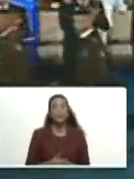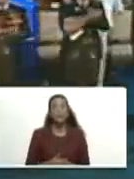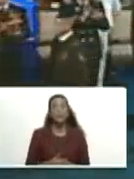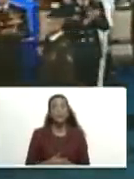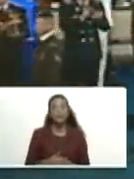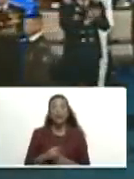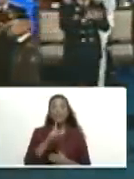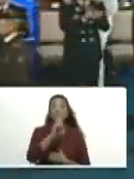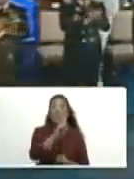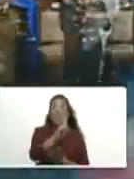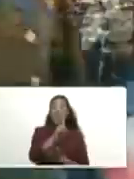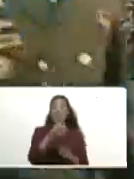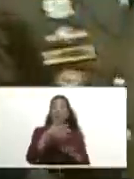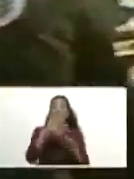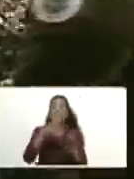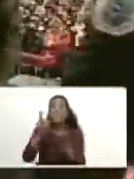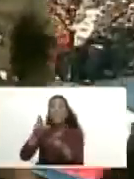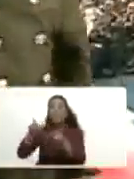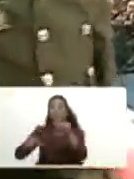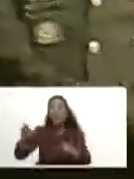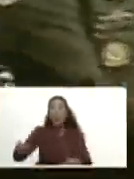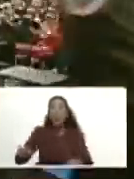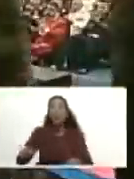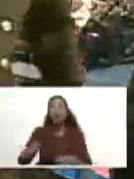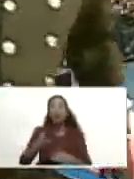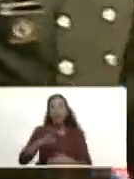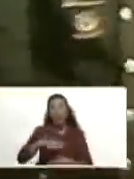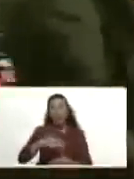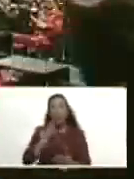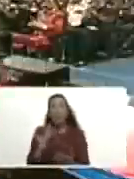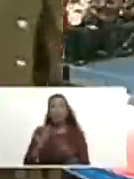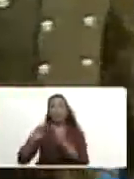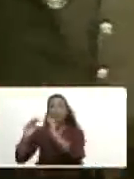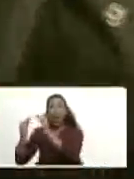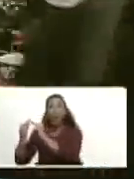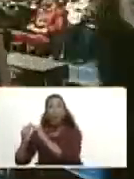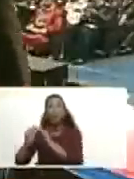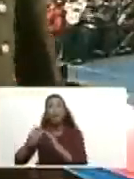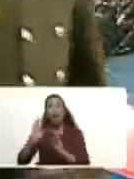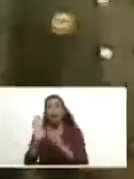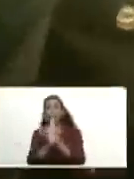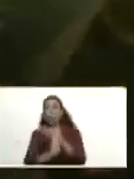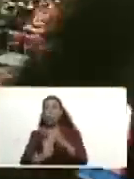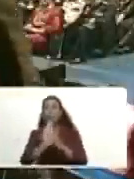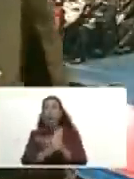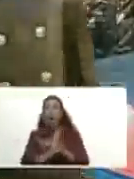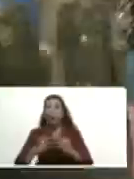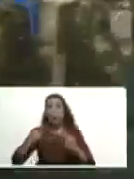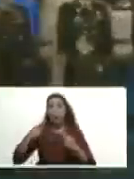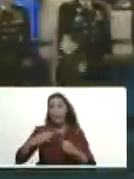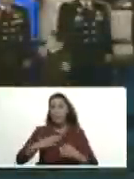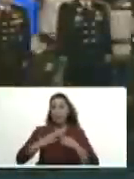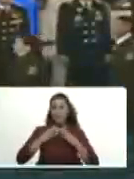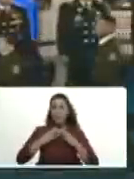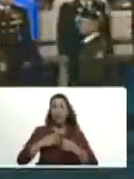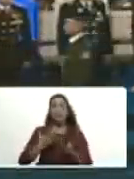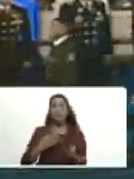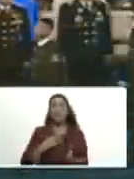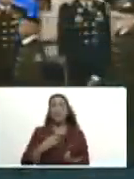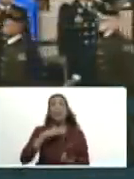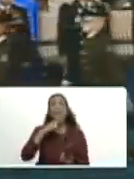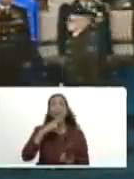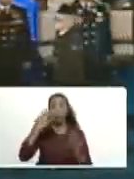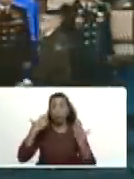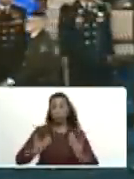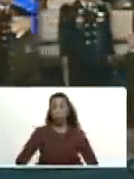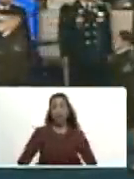por cientos de miles de personas en capacidad de prestar servicios como reservistas. Además, esta cifra de efectivos activos